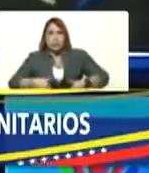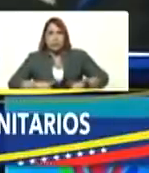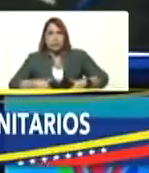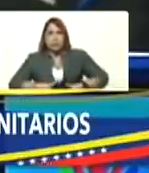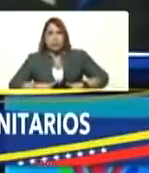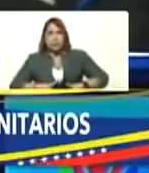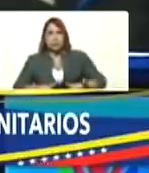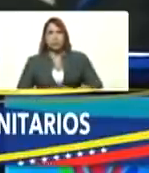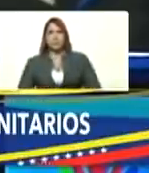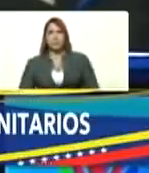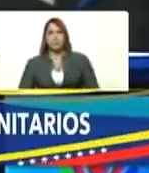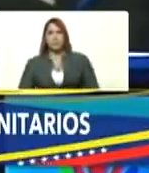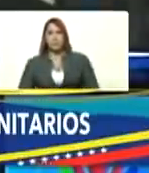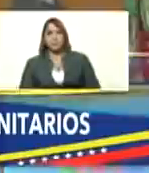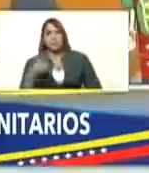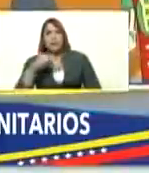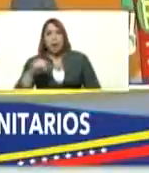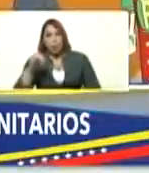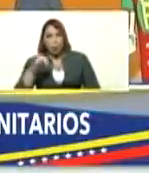Nahum, Héctor,